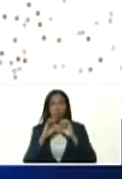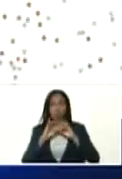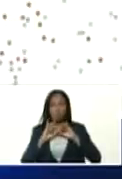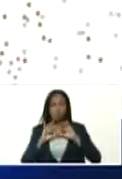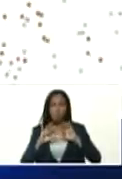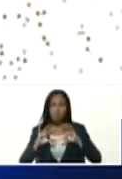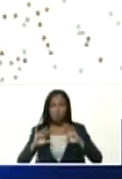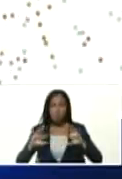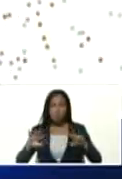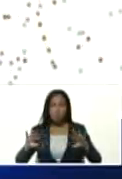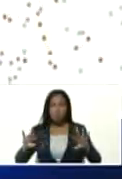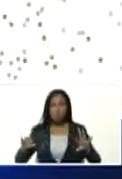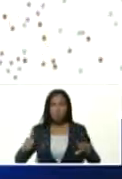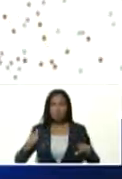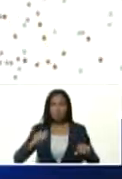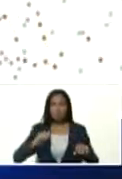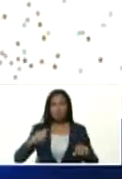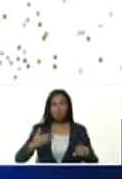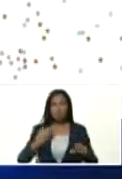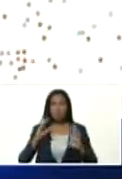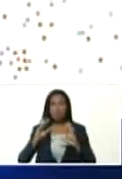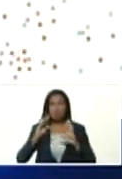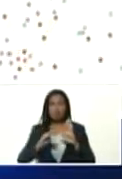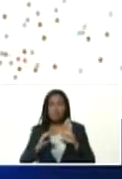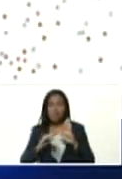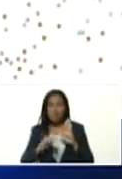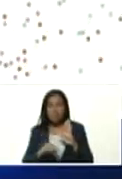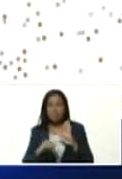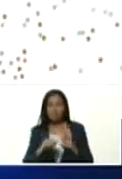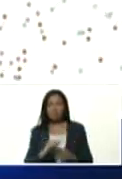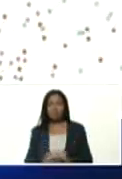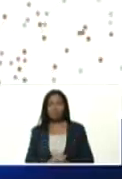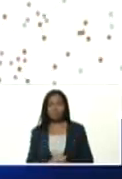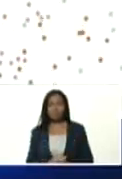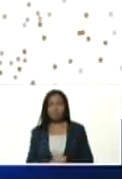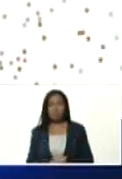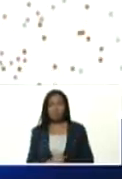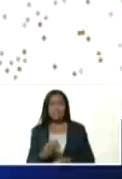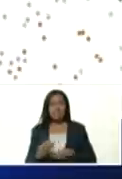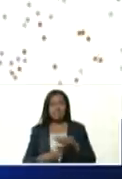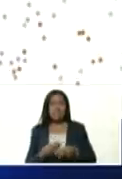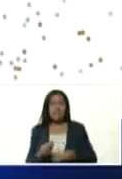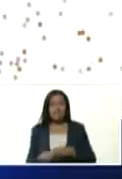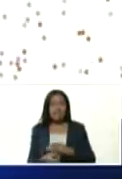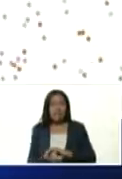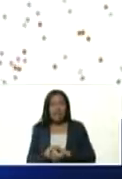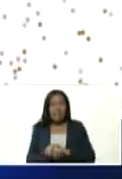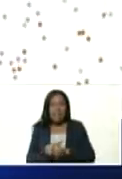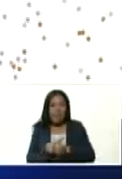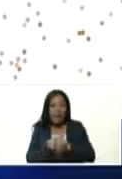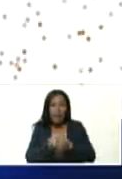ralentiza, se atrasa, se hace más lenta el crecimiento,